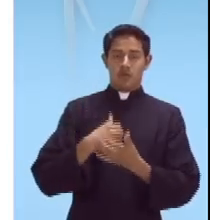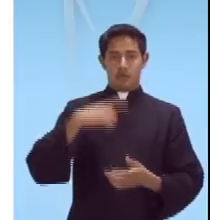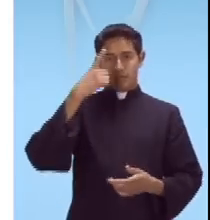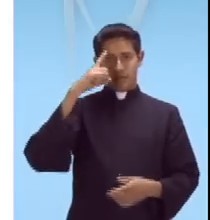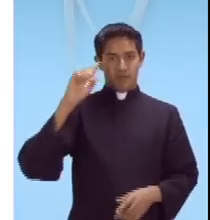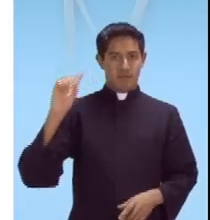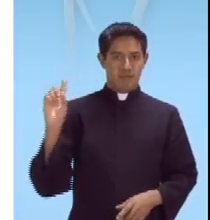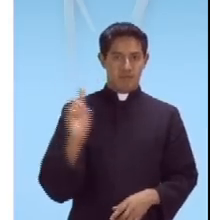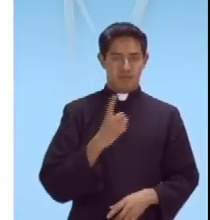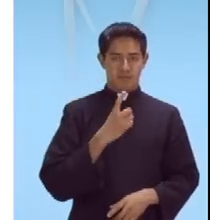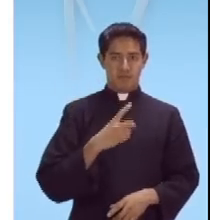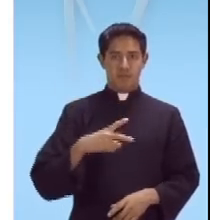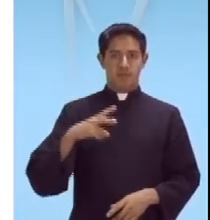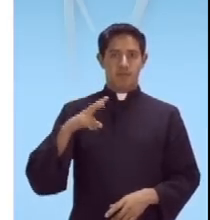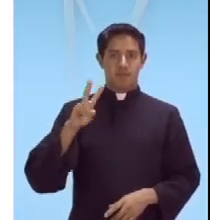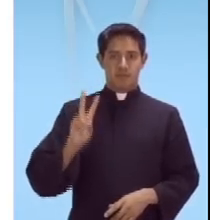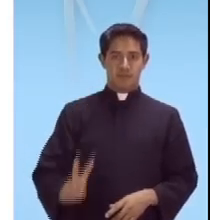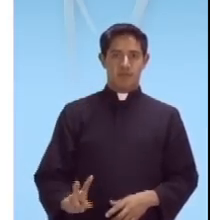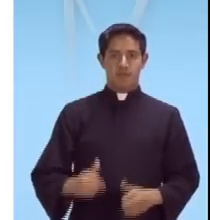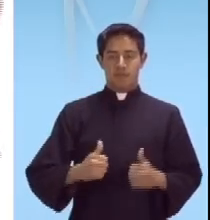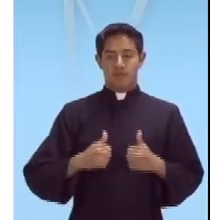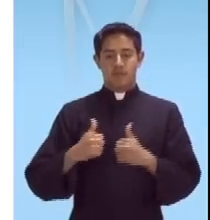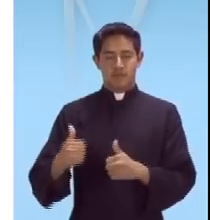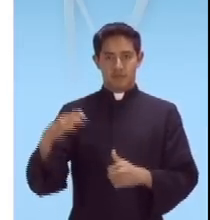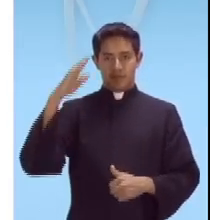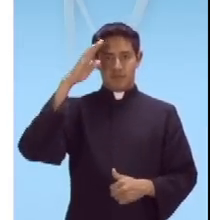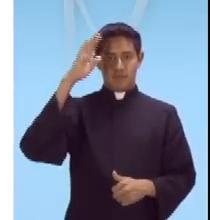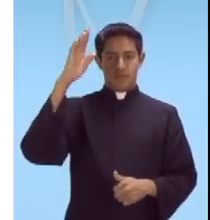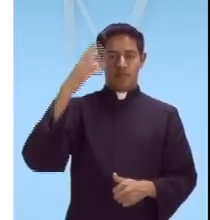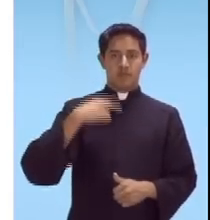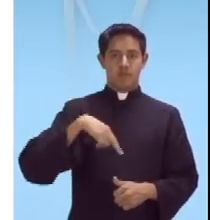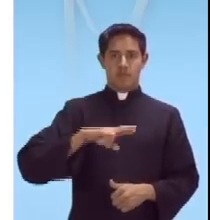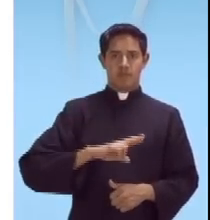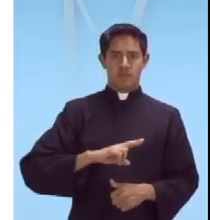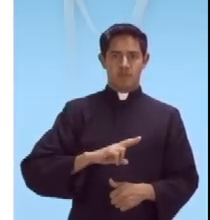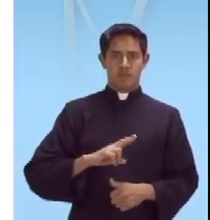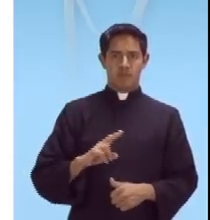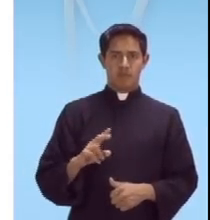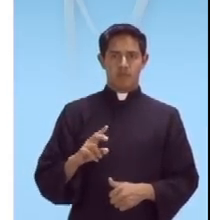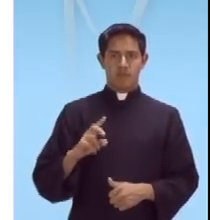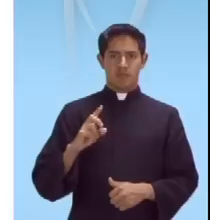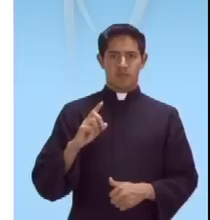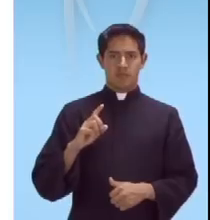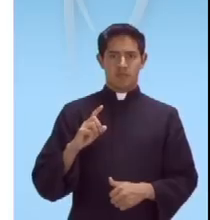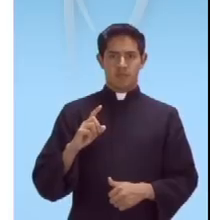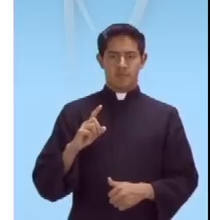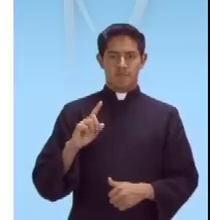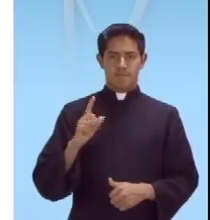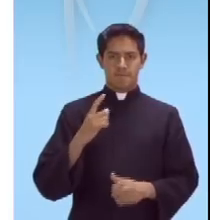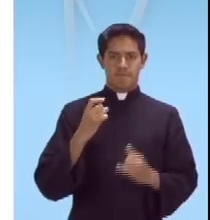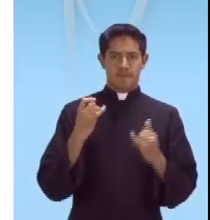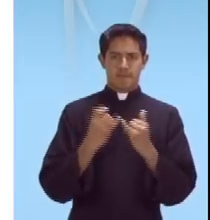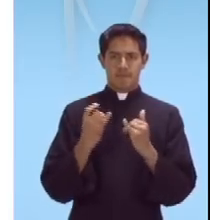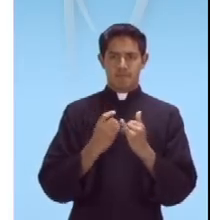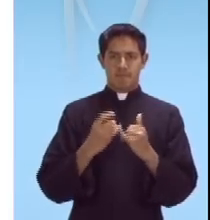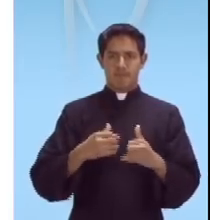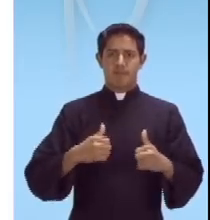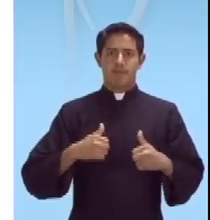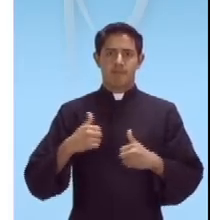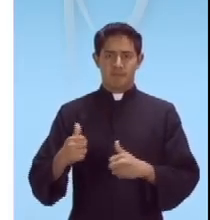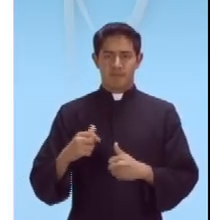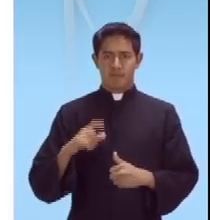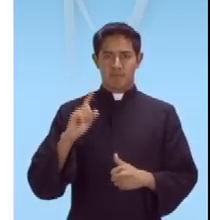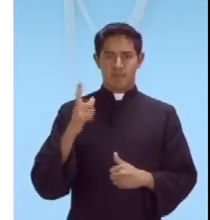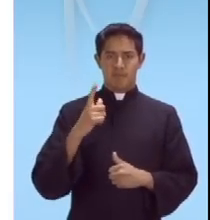Y que no busquemos otros intereses, los aplausos de los demás, sino porque realmente quiero ser ese discípulo